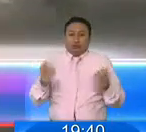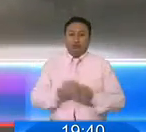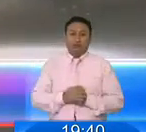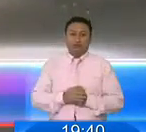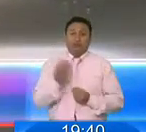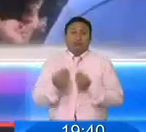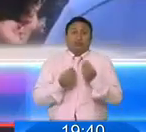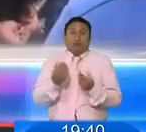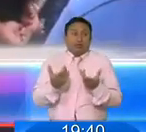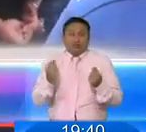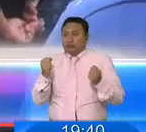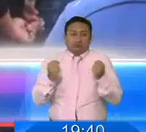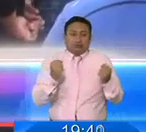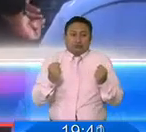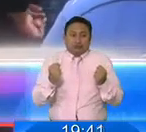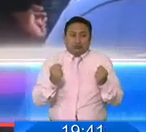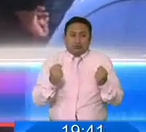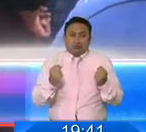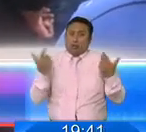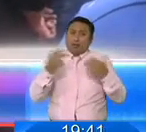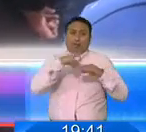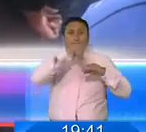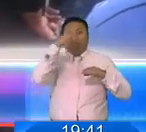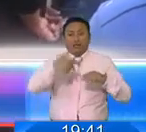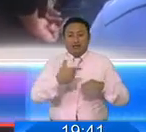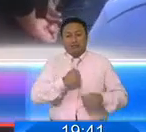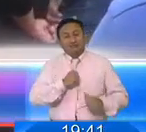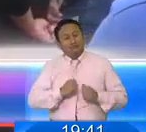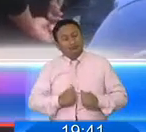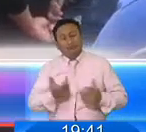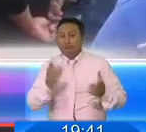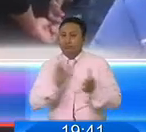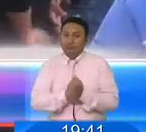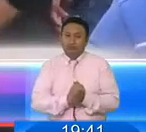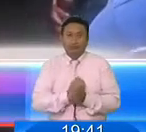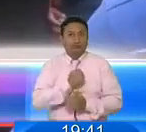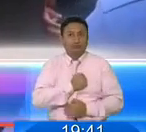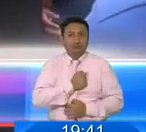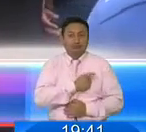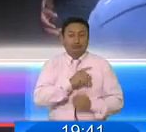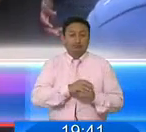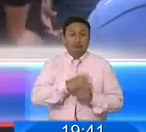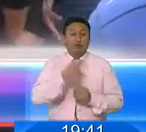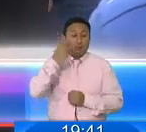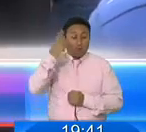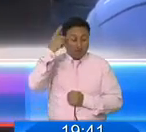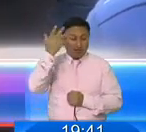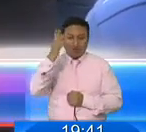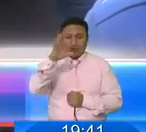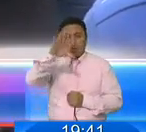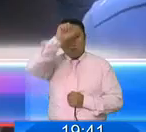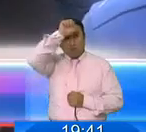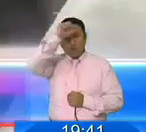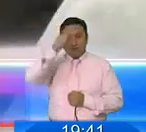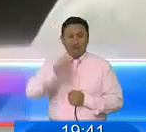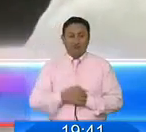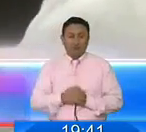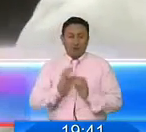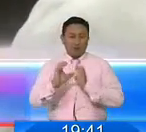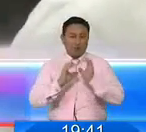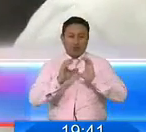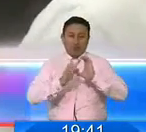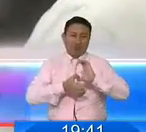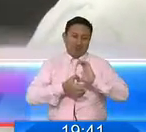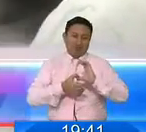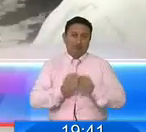busco y busco lo más fácil no qué pena que me da falta de falta de comprensión de los padres de hijos de comunicación si